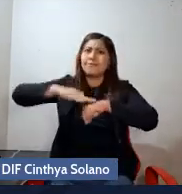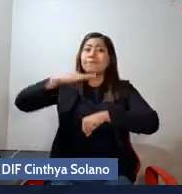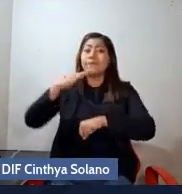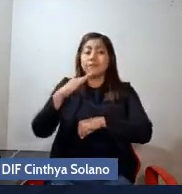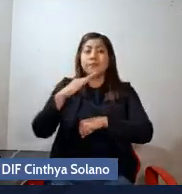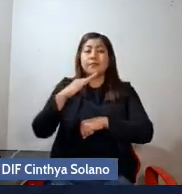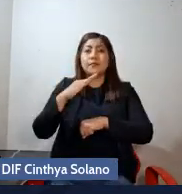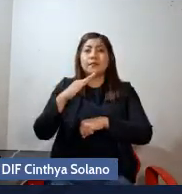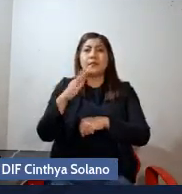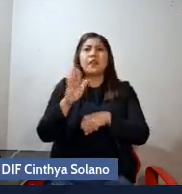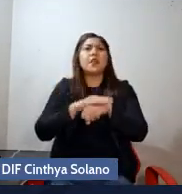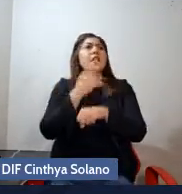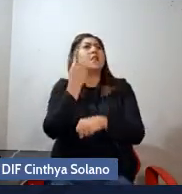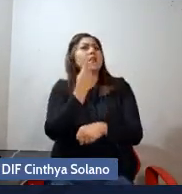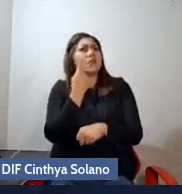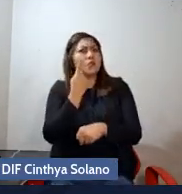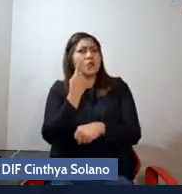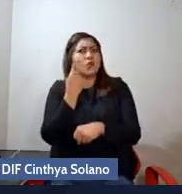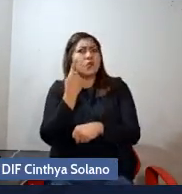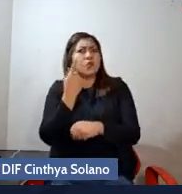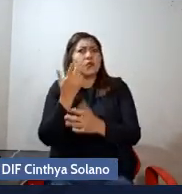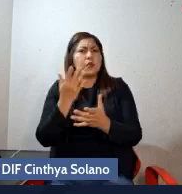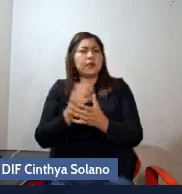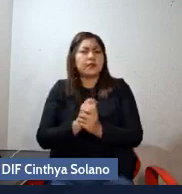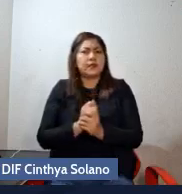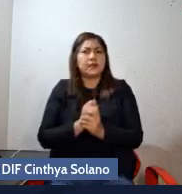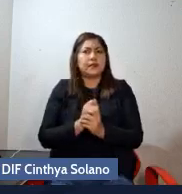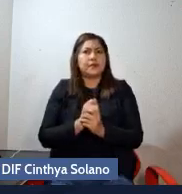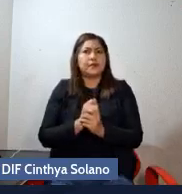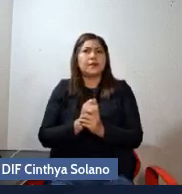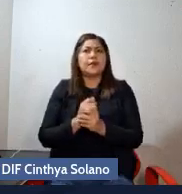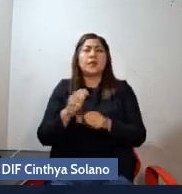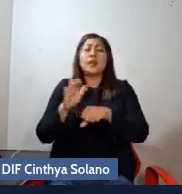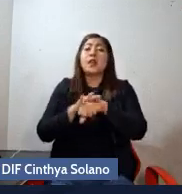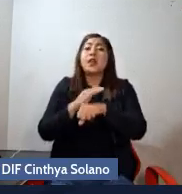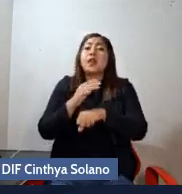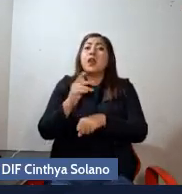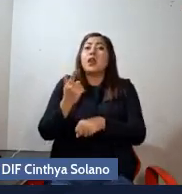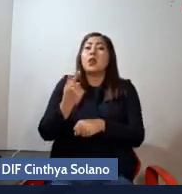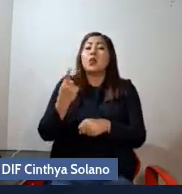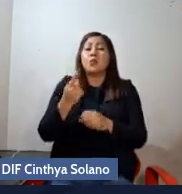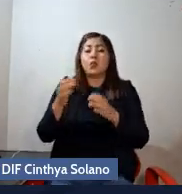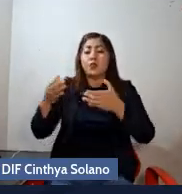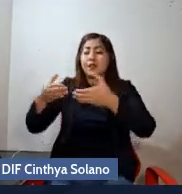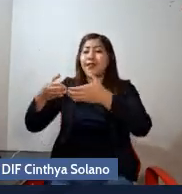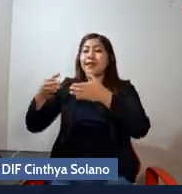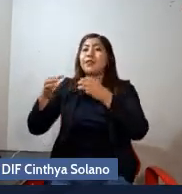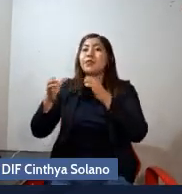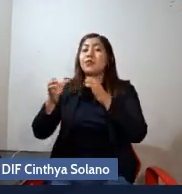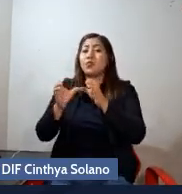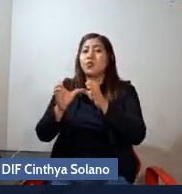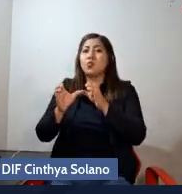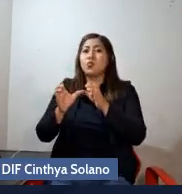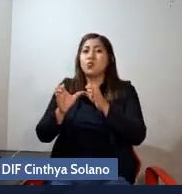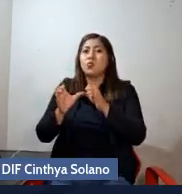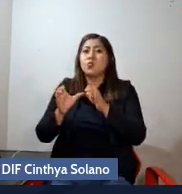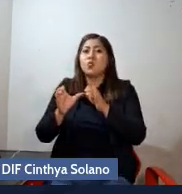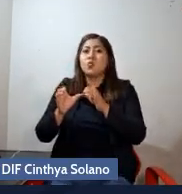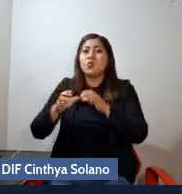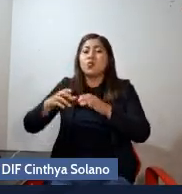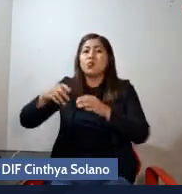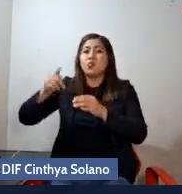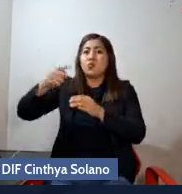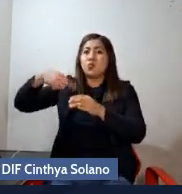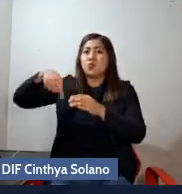grupo vulnerable? Precisamente porque es un grupo vulnerable, el cual desafortunadamente a lo largo de nuestra